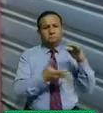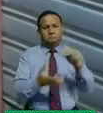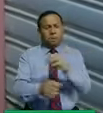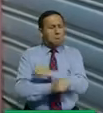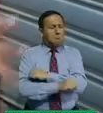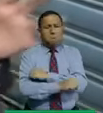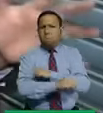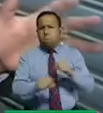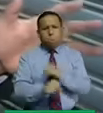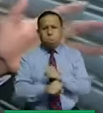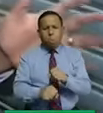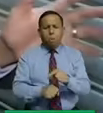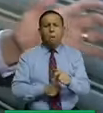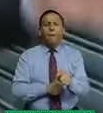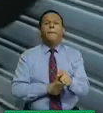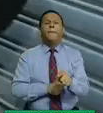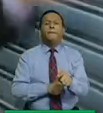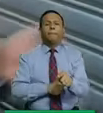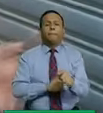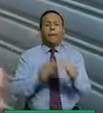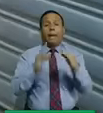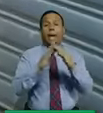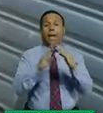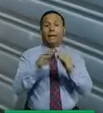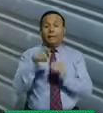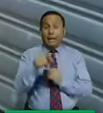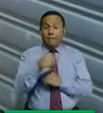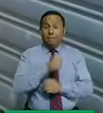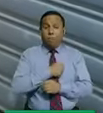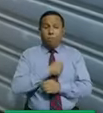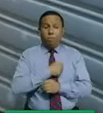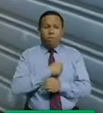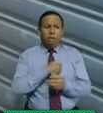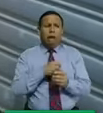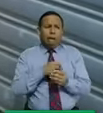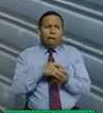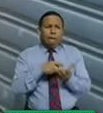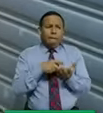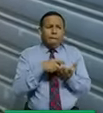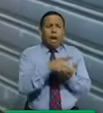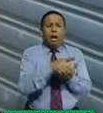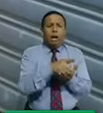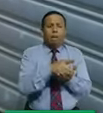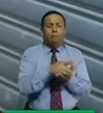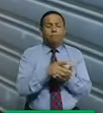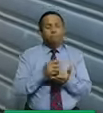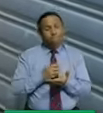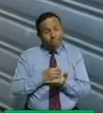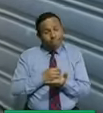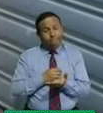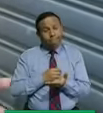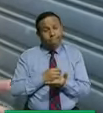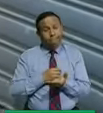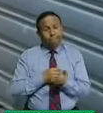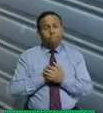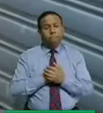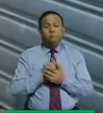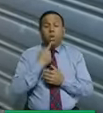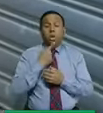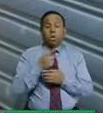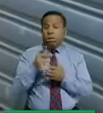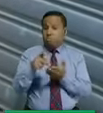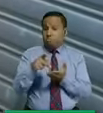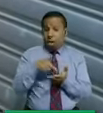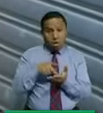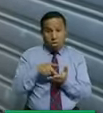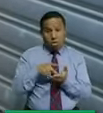explosivo para obligar al propietario del domicilio a pagar cierta cantidad de dinero, supuestamente para brindarle seguridad.